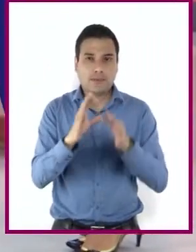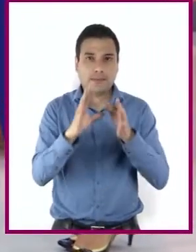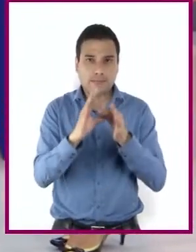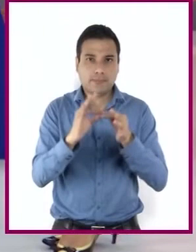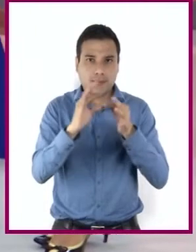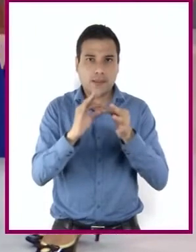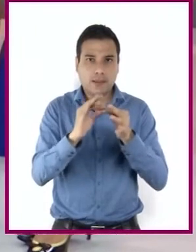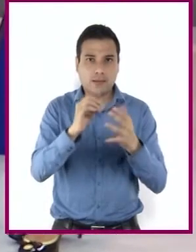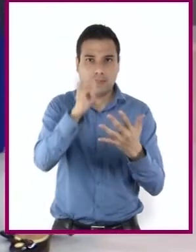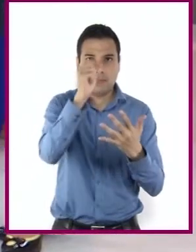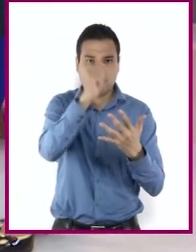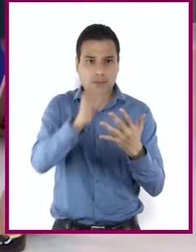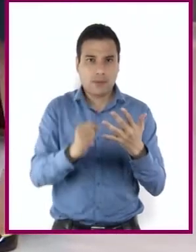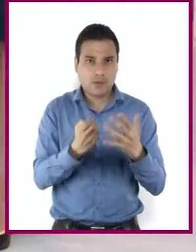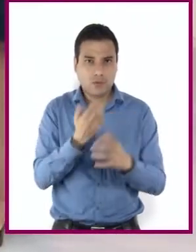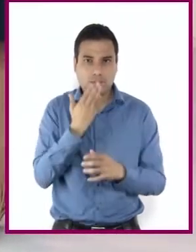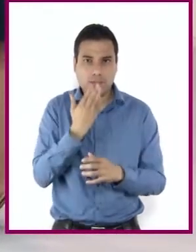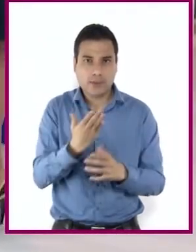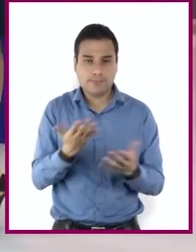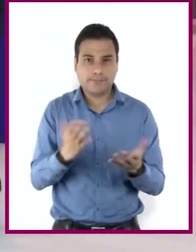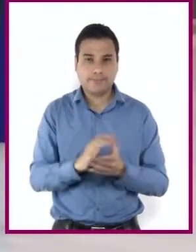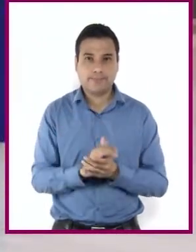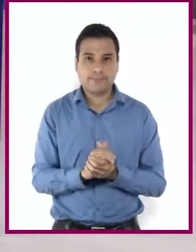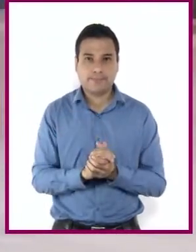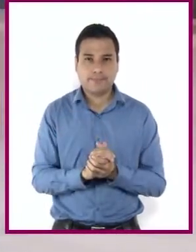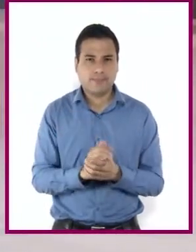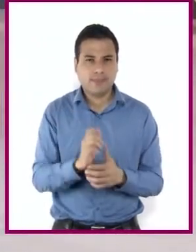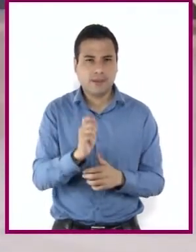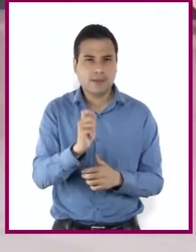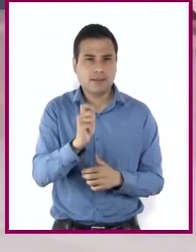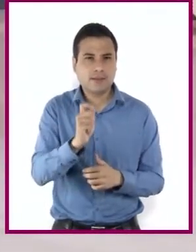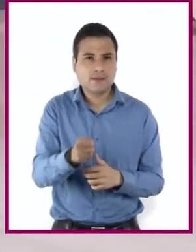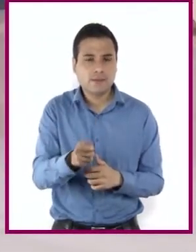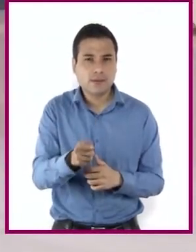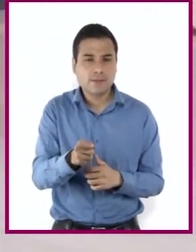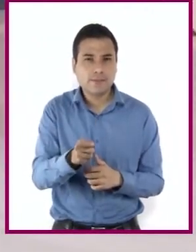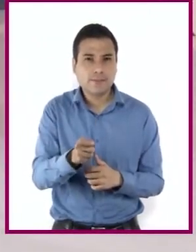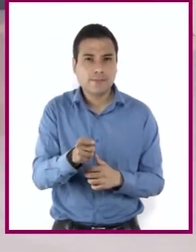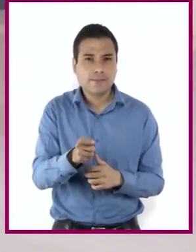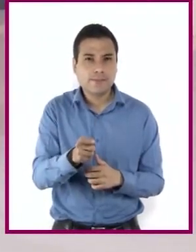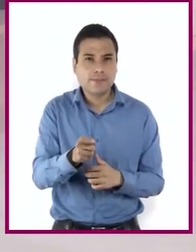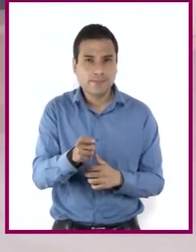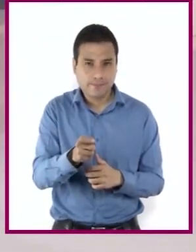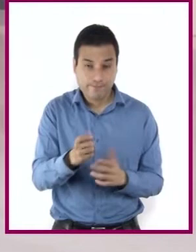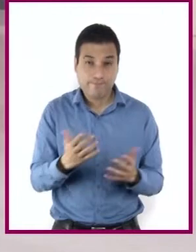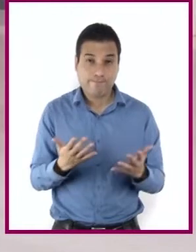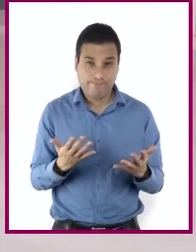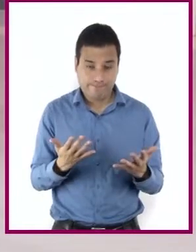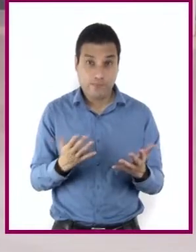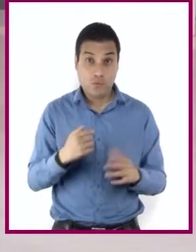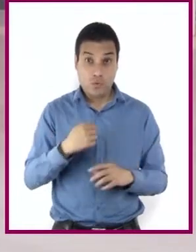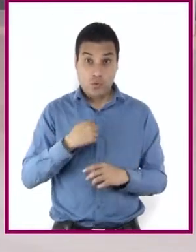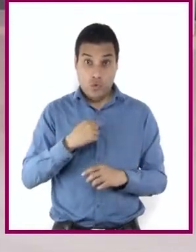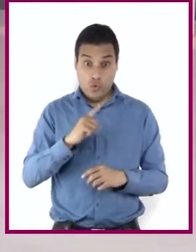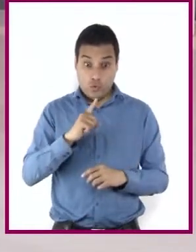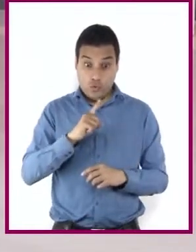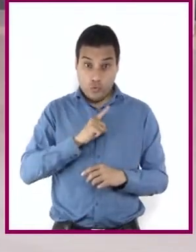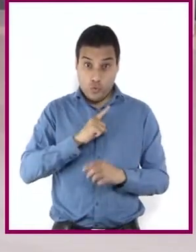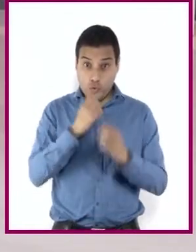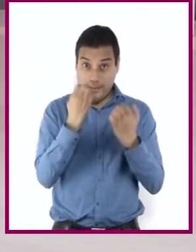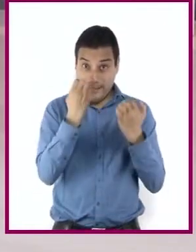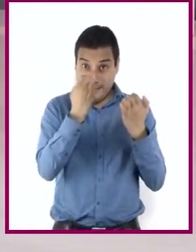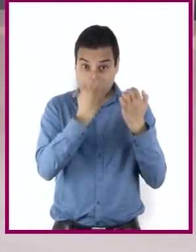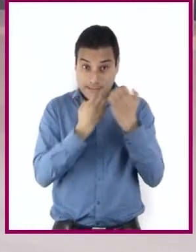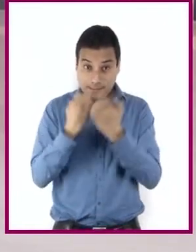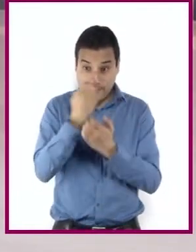estos resultados. Con esto queremos enfatizar que si bien la autoevaluación es una visión